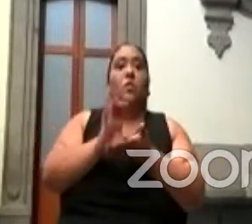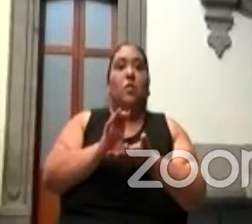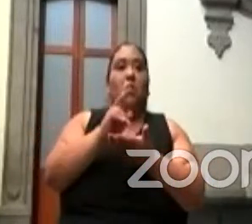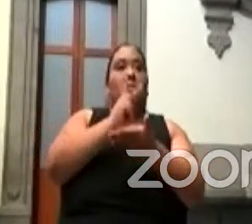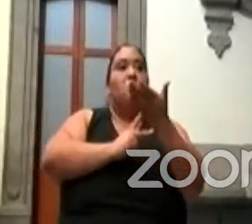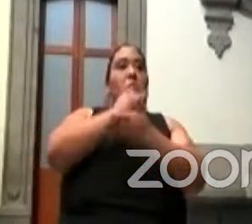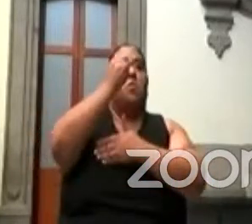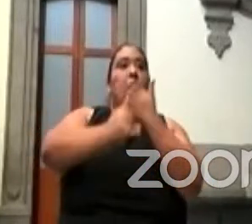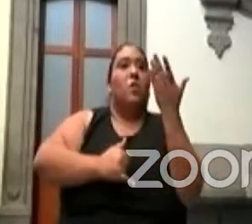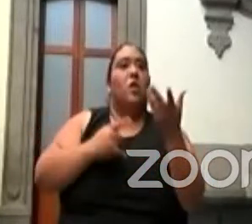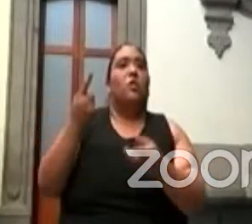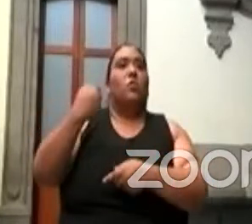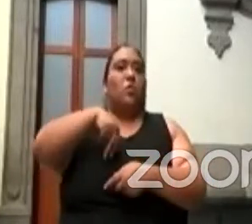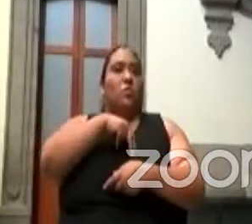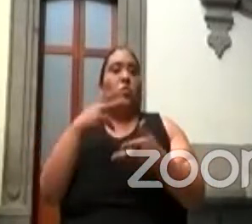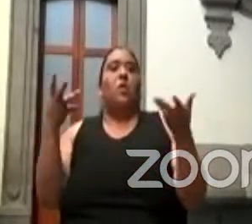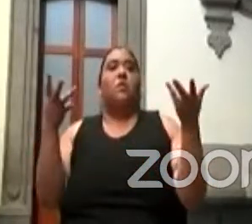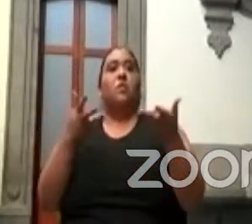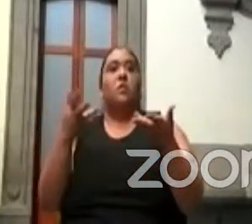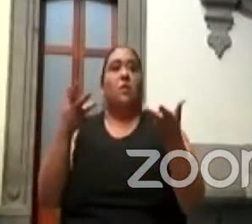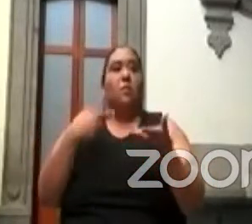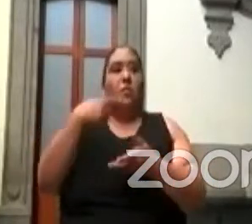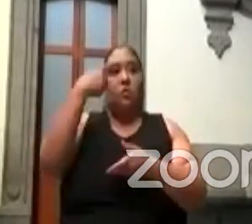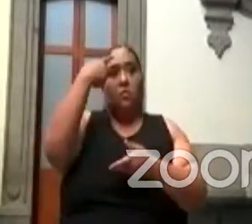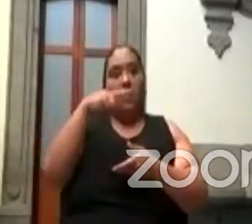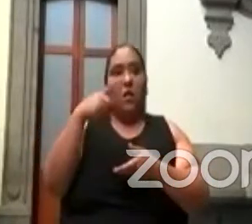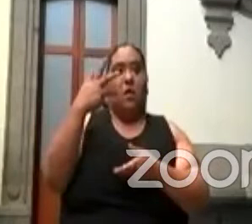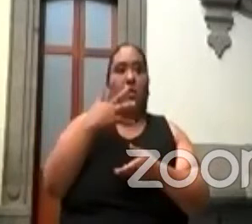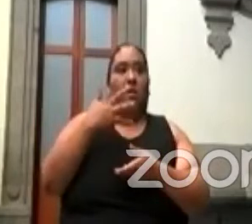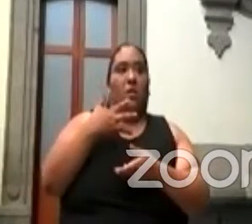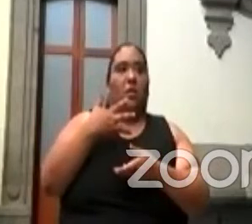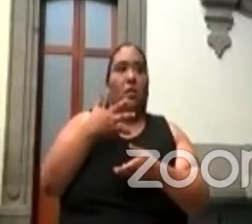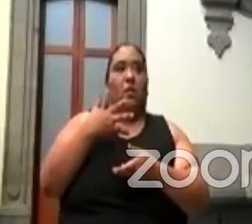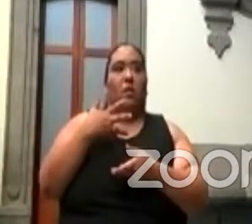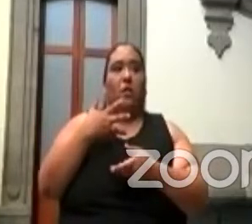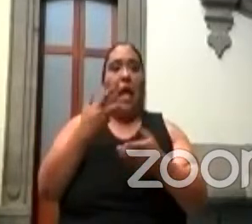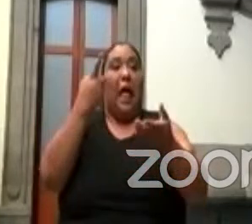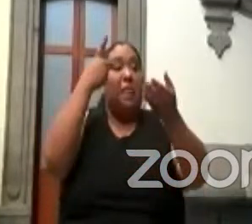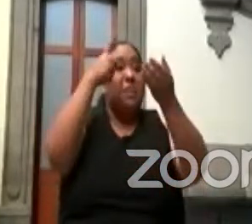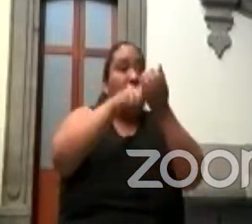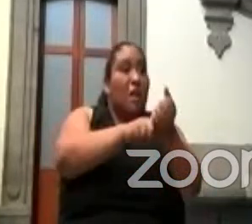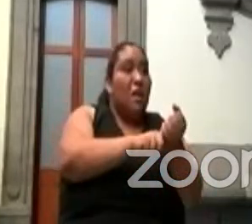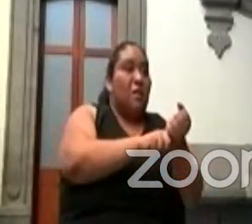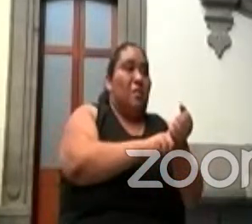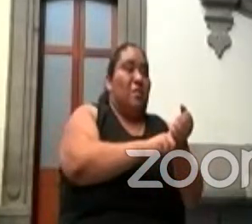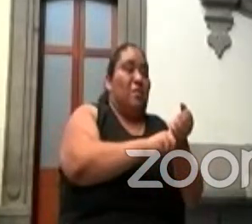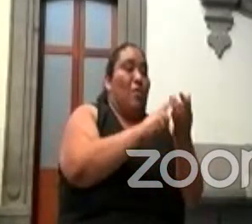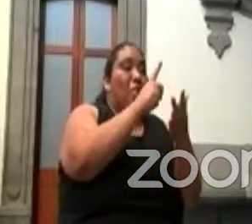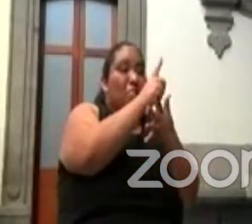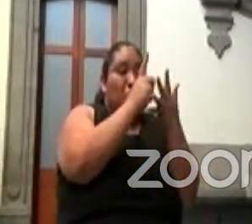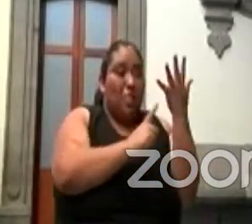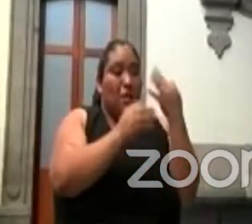que ya hicimos para tener todo un banco de datos de las empresas y de las personas con